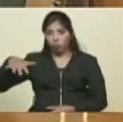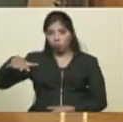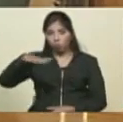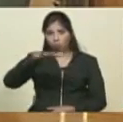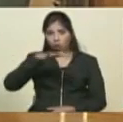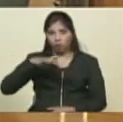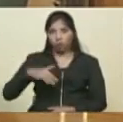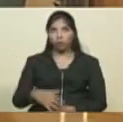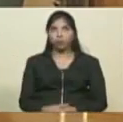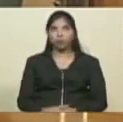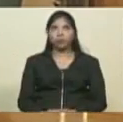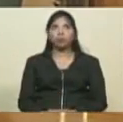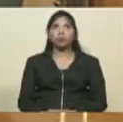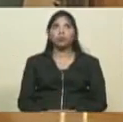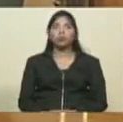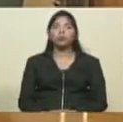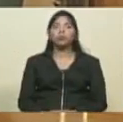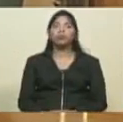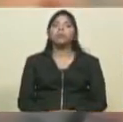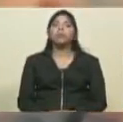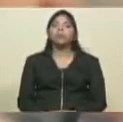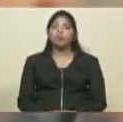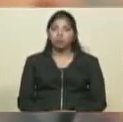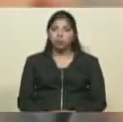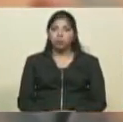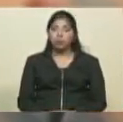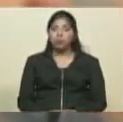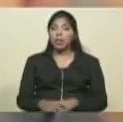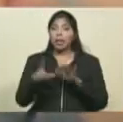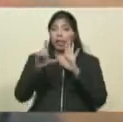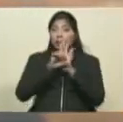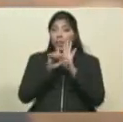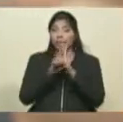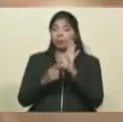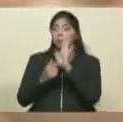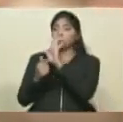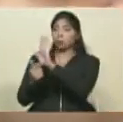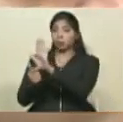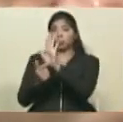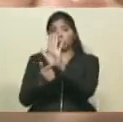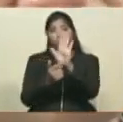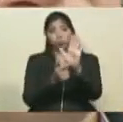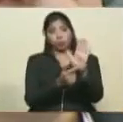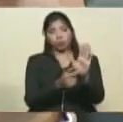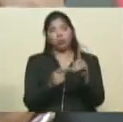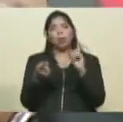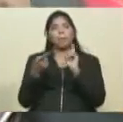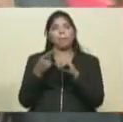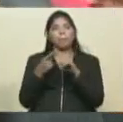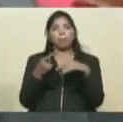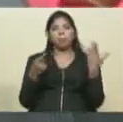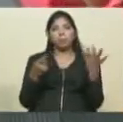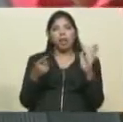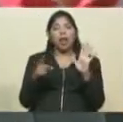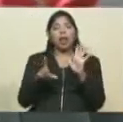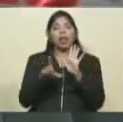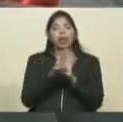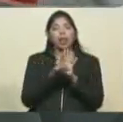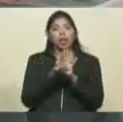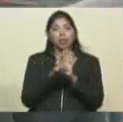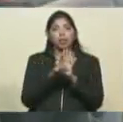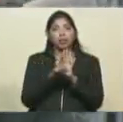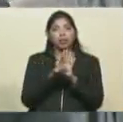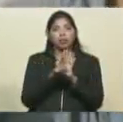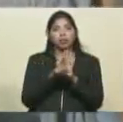de Venezuela. Los instrumentos legales presentados por el presidente de la República son, primero, la ley constituyente sobre el